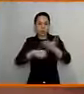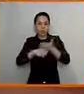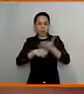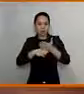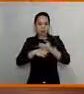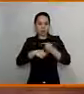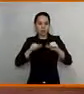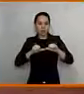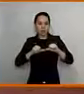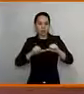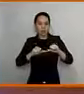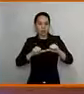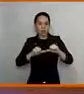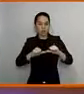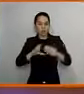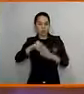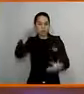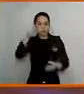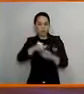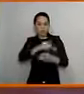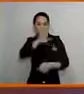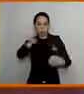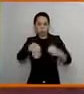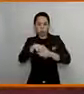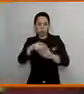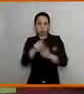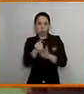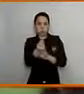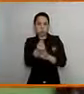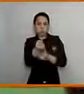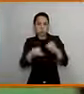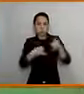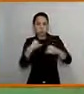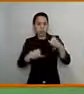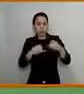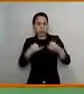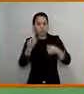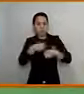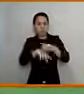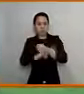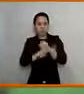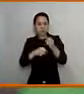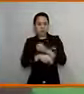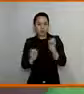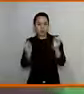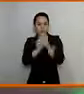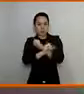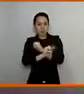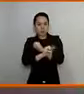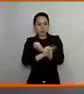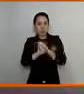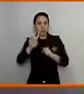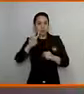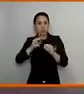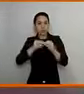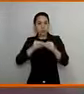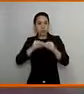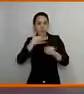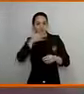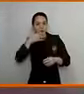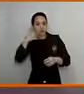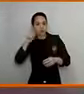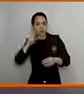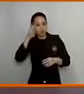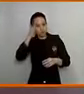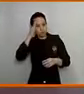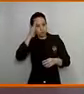porque a continuación vamos a multiplicar completamente su dinero con nuestro juego de premiados y premiados mix. Porque dos números son mejor que uno,